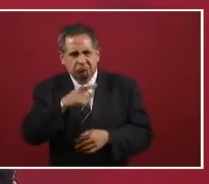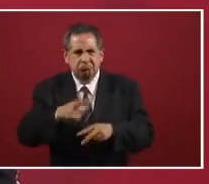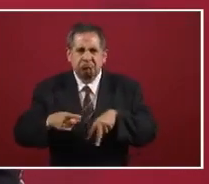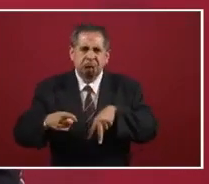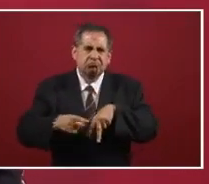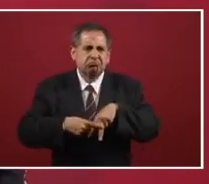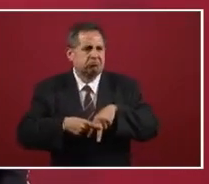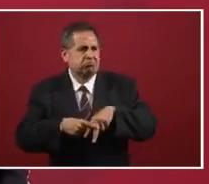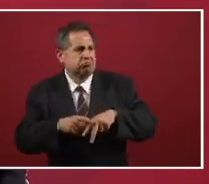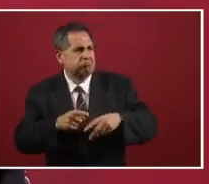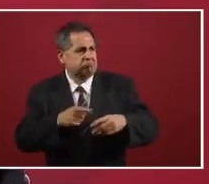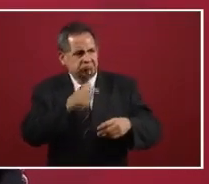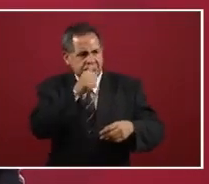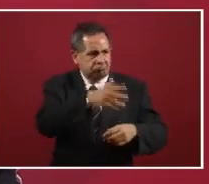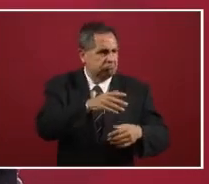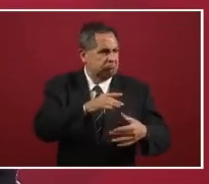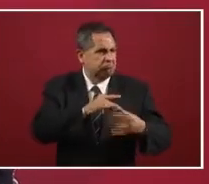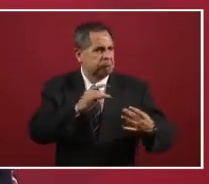es